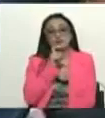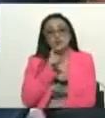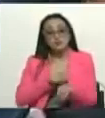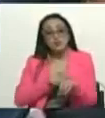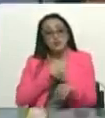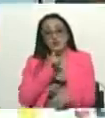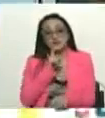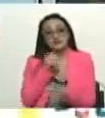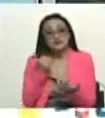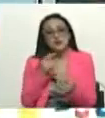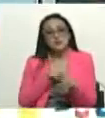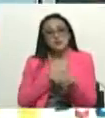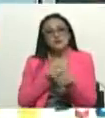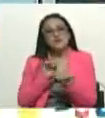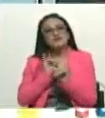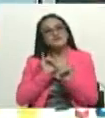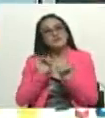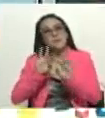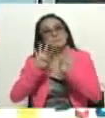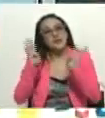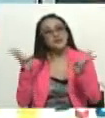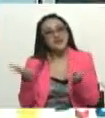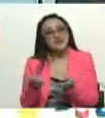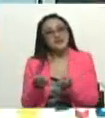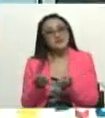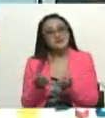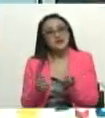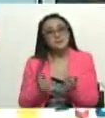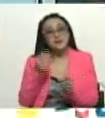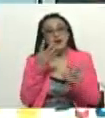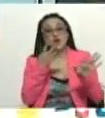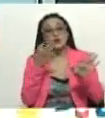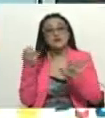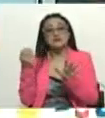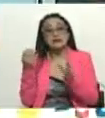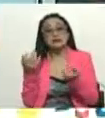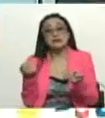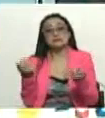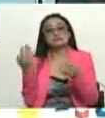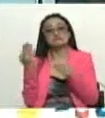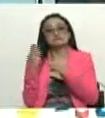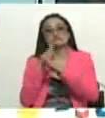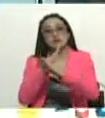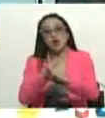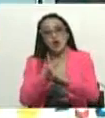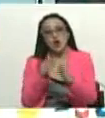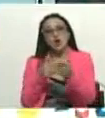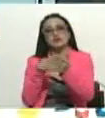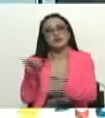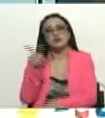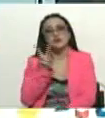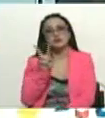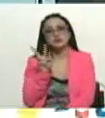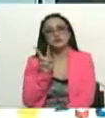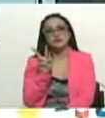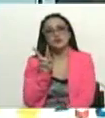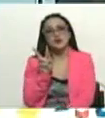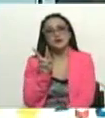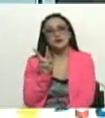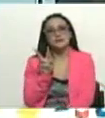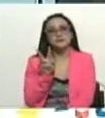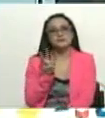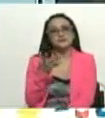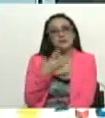escenario pospandemia, pero además las más de 900 medidas coercitivas unilaterales. El Estado, el